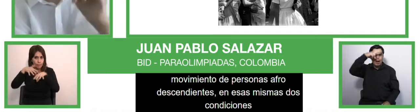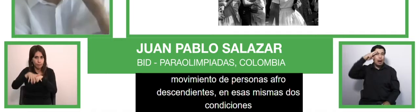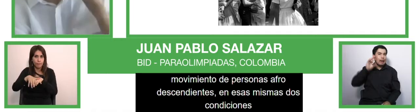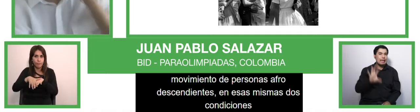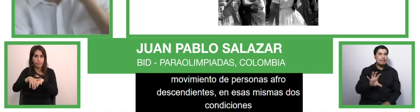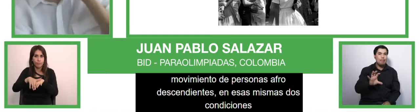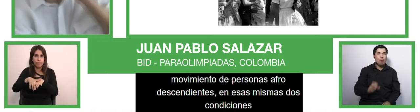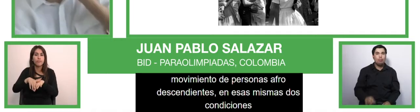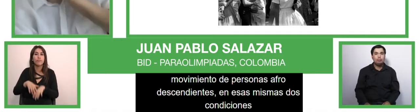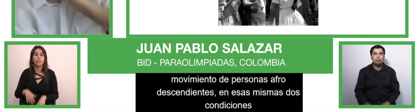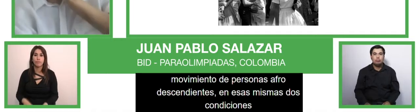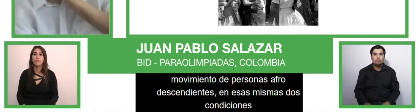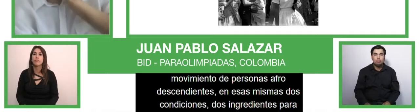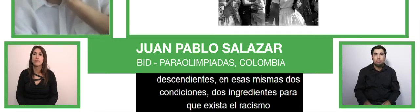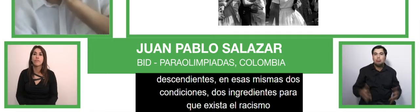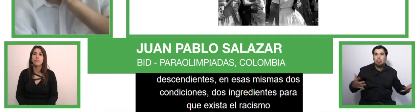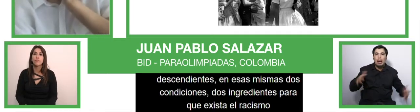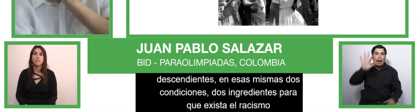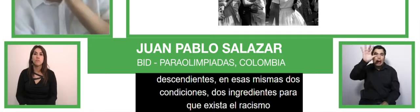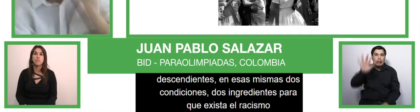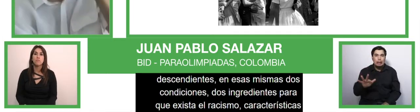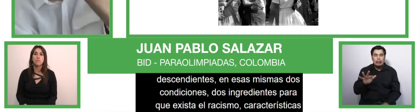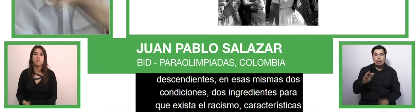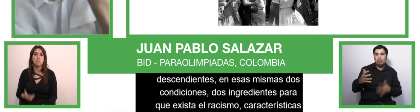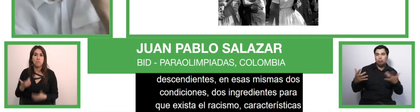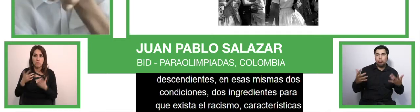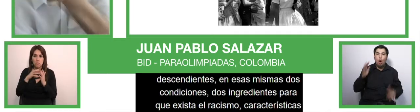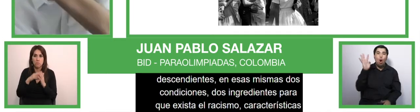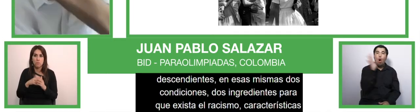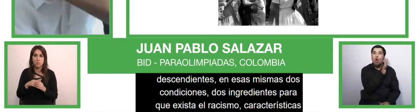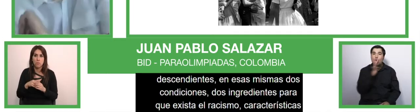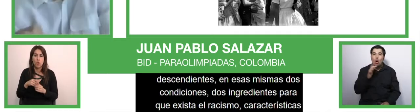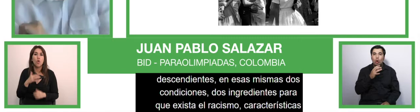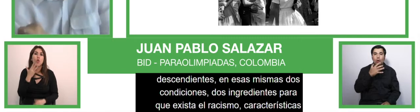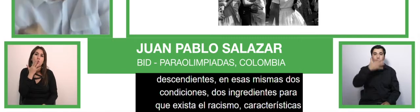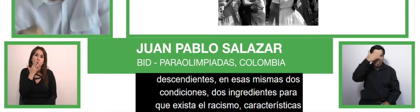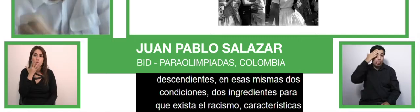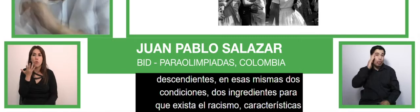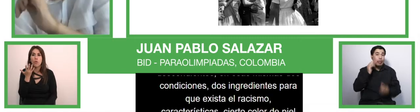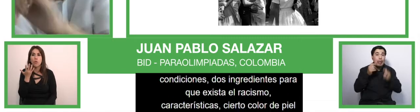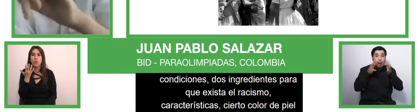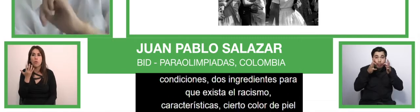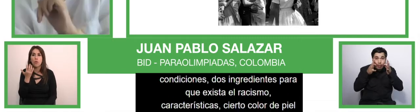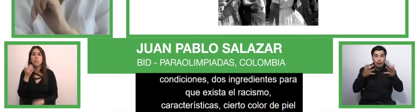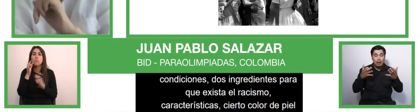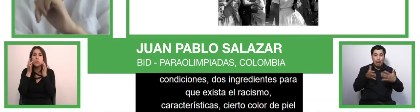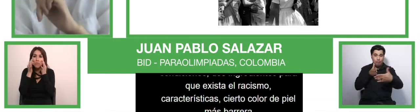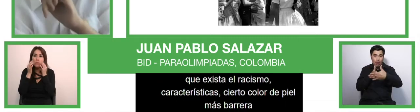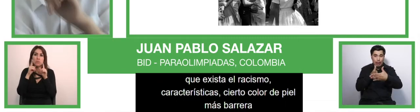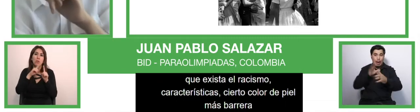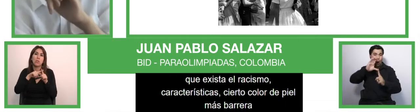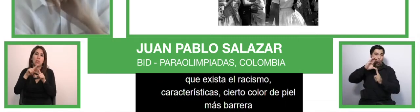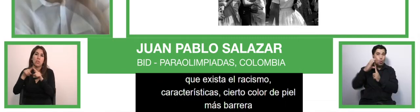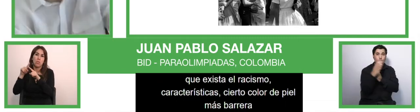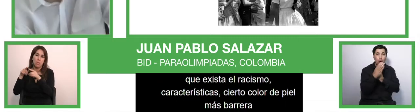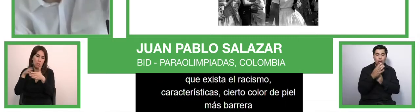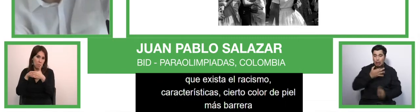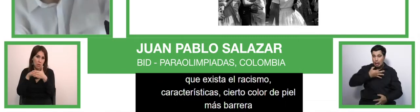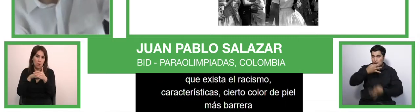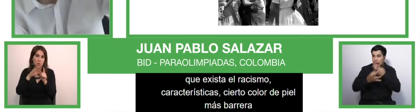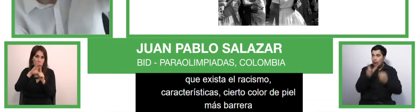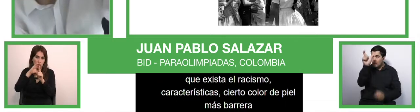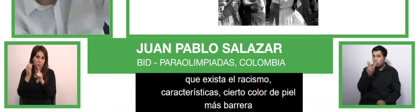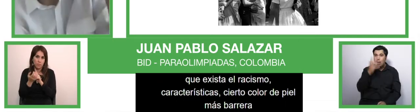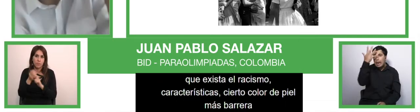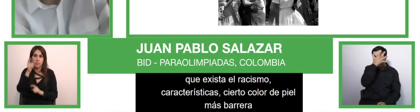Característica, es decir, cierto color de piel más barrera. Una barrera cultural, por ejemplo, que dice las personas negras tienen